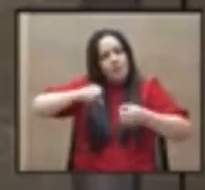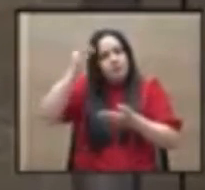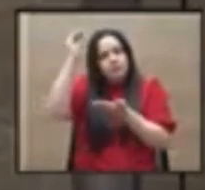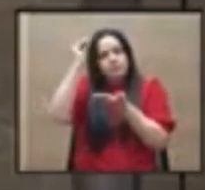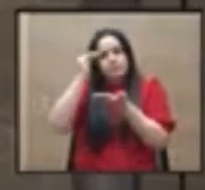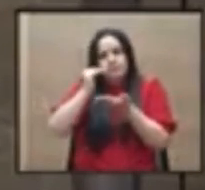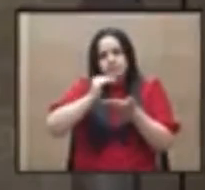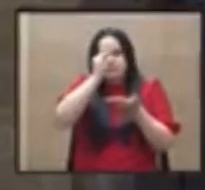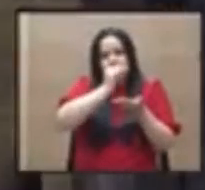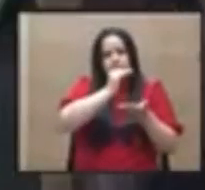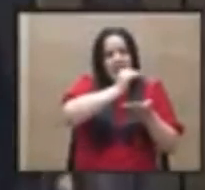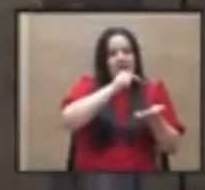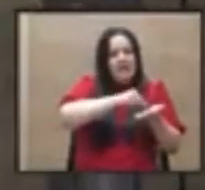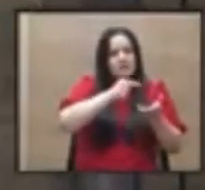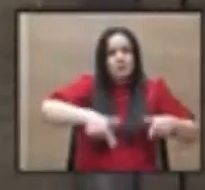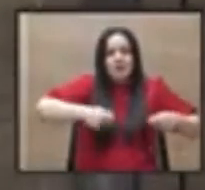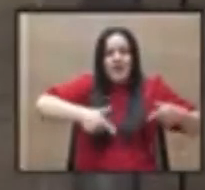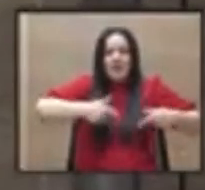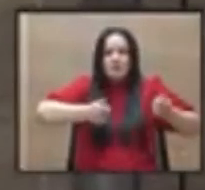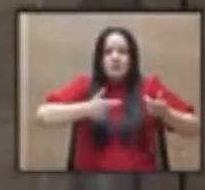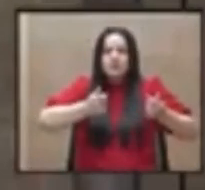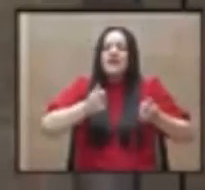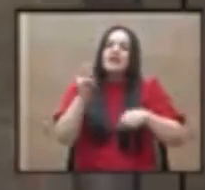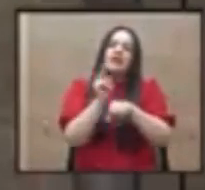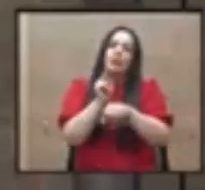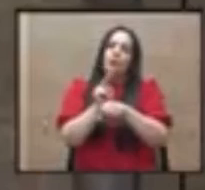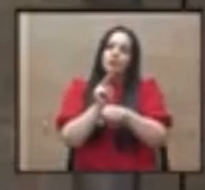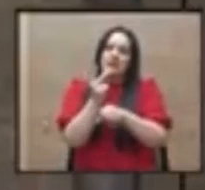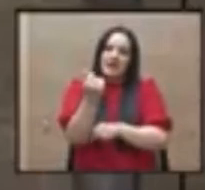consumen dinero de la ciudadanía.